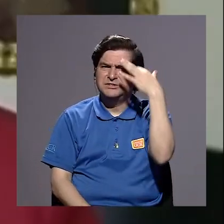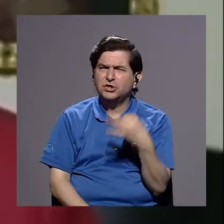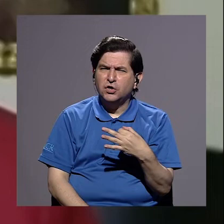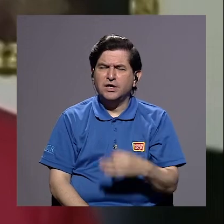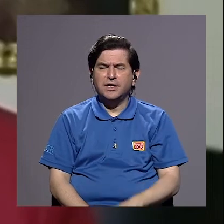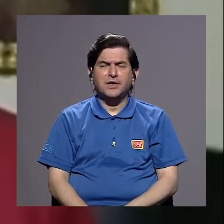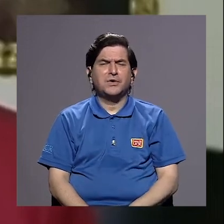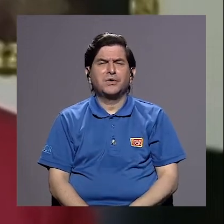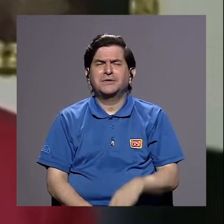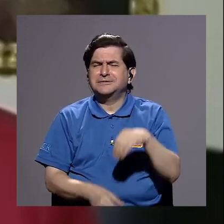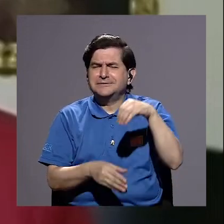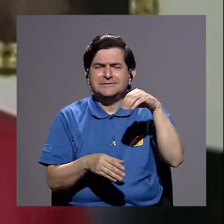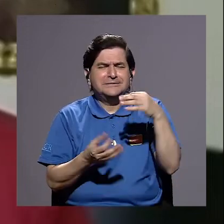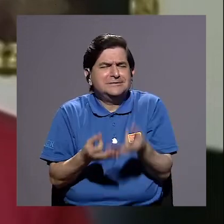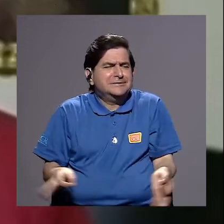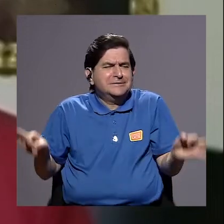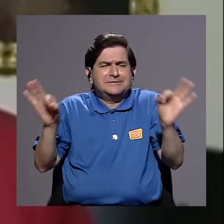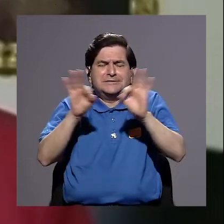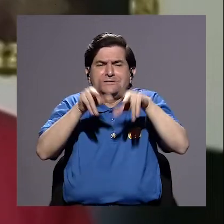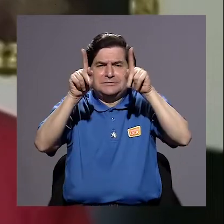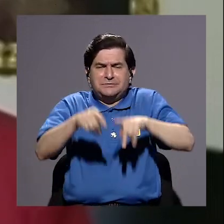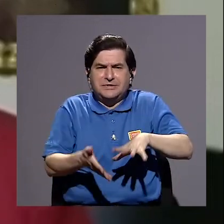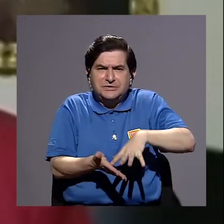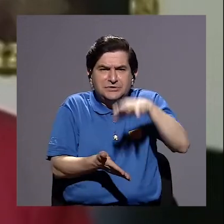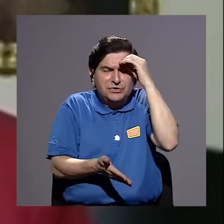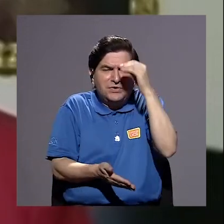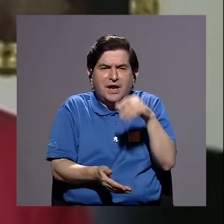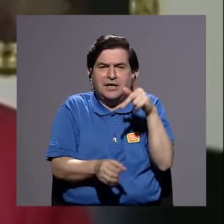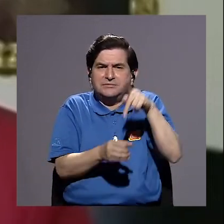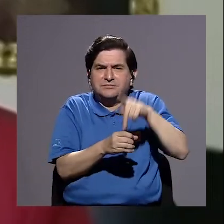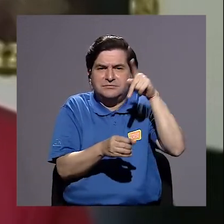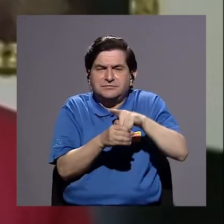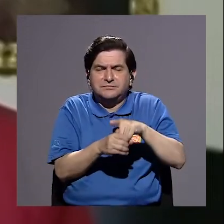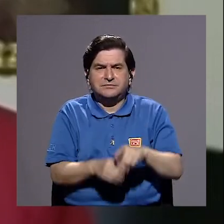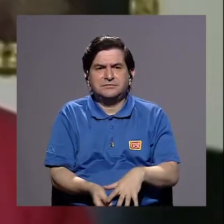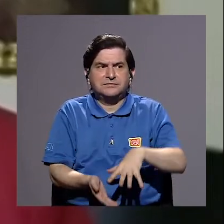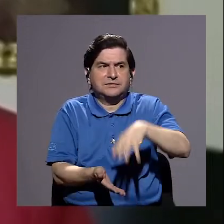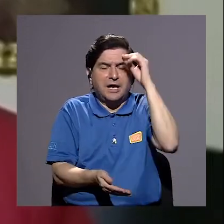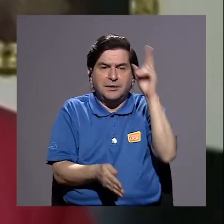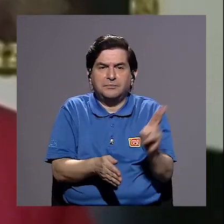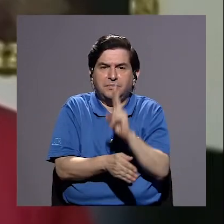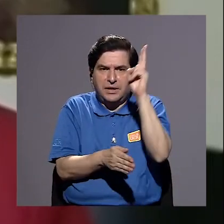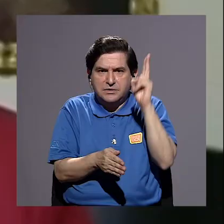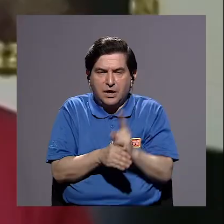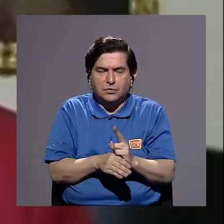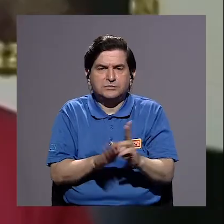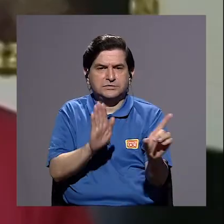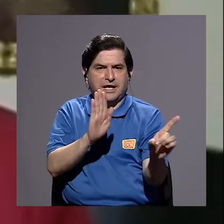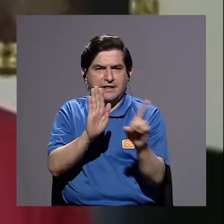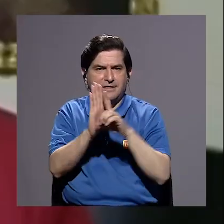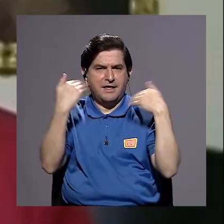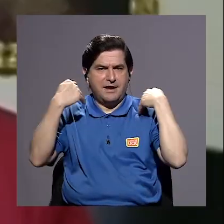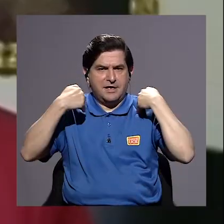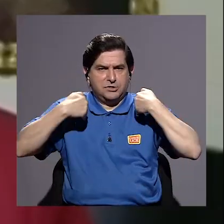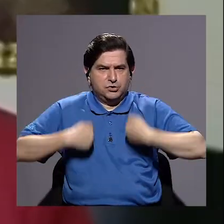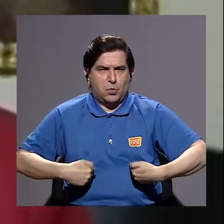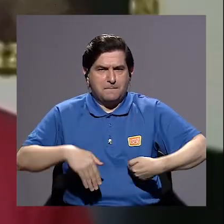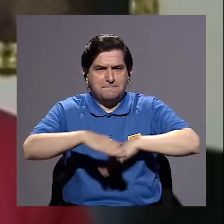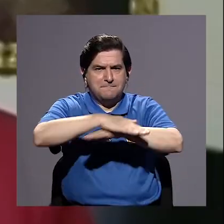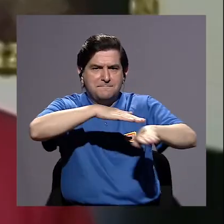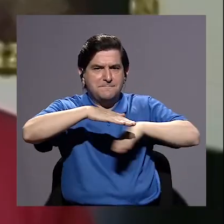Creo que es esencial que la gente aprenda a participar y aprenda a usar ese derecho